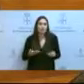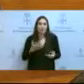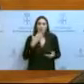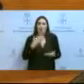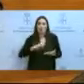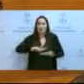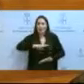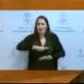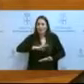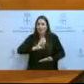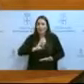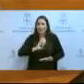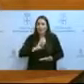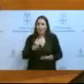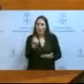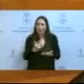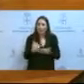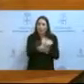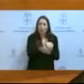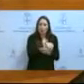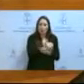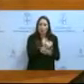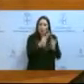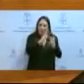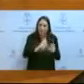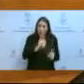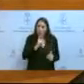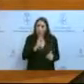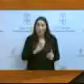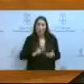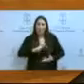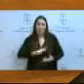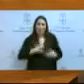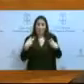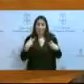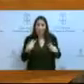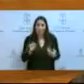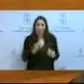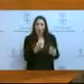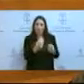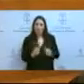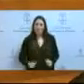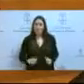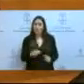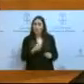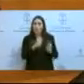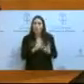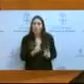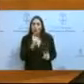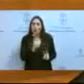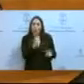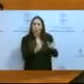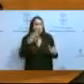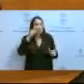o la recaudación normativa, la capacidad fiscal, incluso necesidades de gasto. Este tipo de cosas, pues